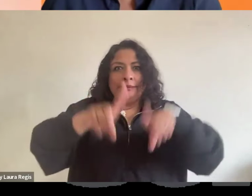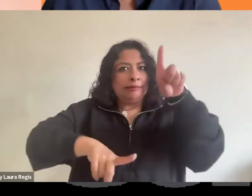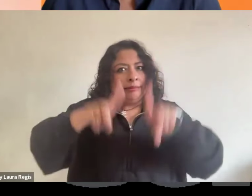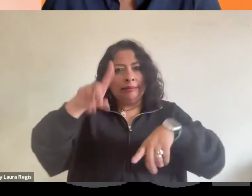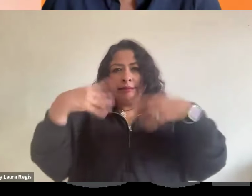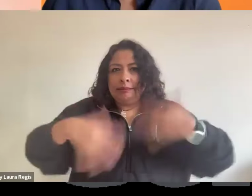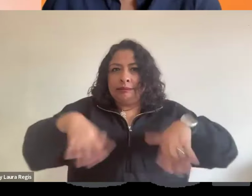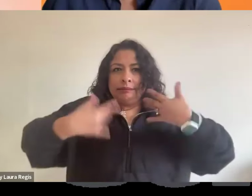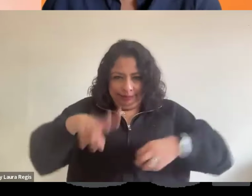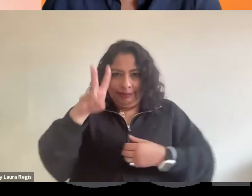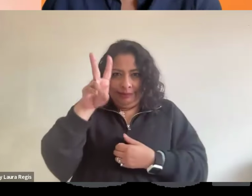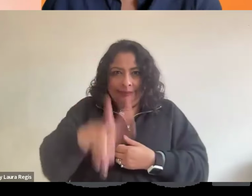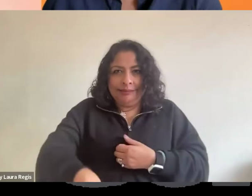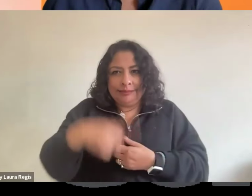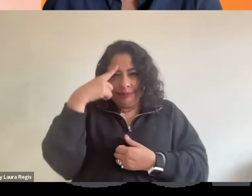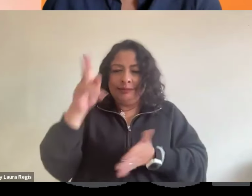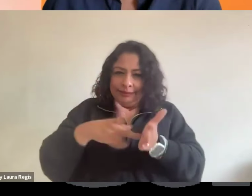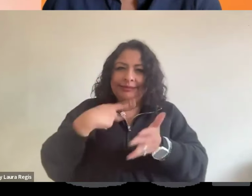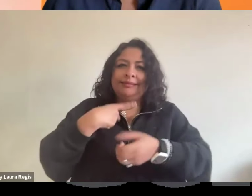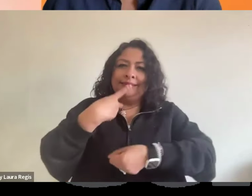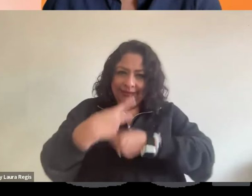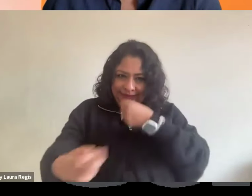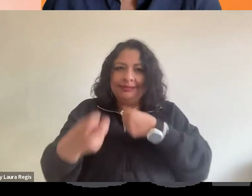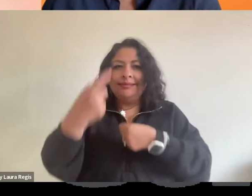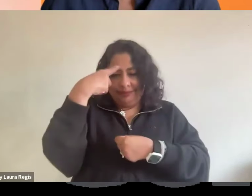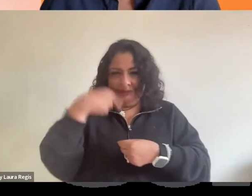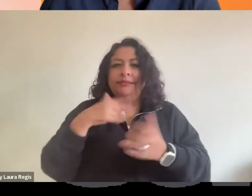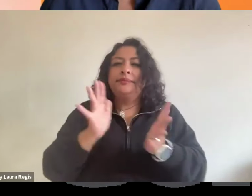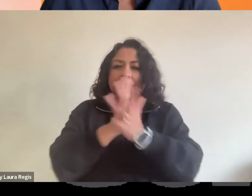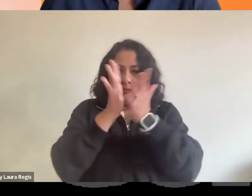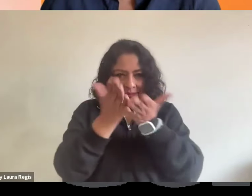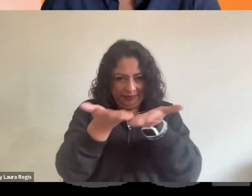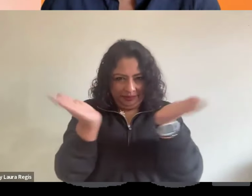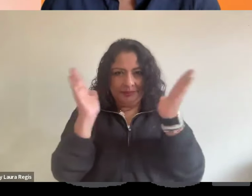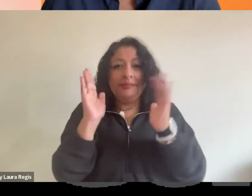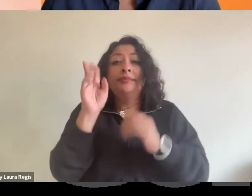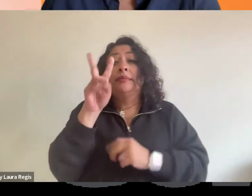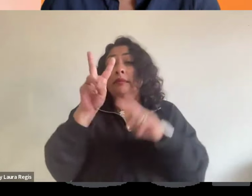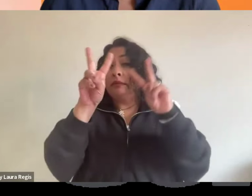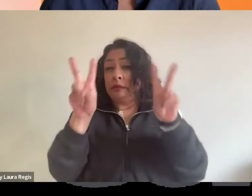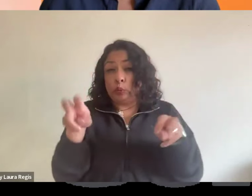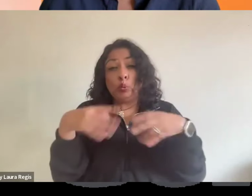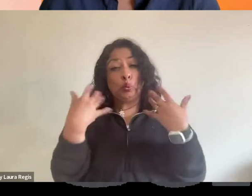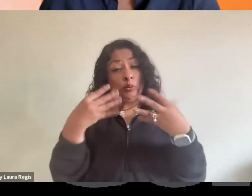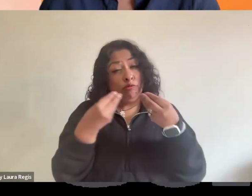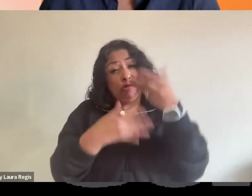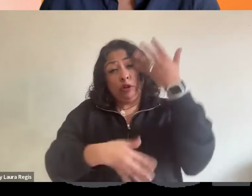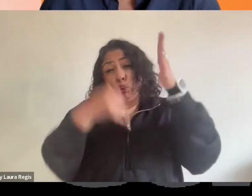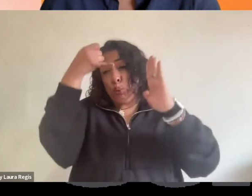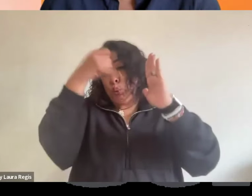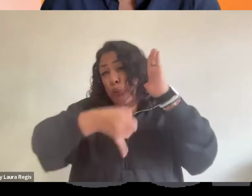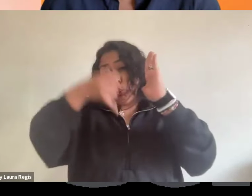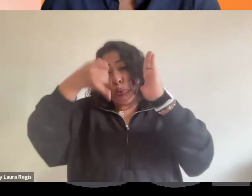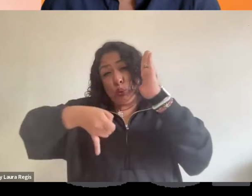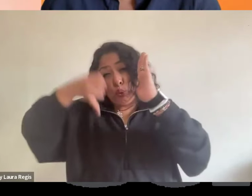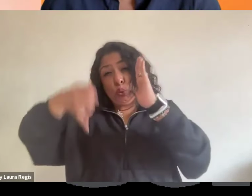¿verdad? O para que nos vuelvan a invitar a participar con ustedes. Es un tema bastante amplio y que en cada